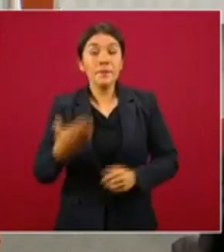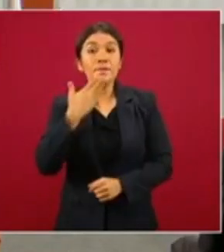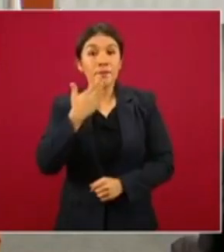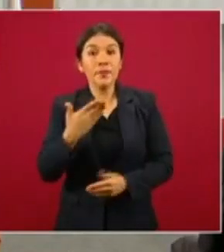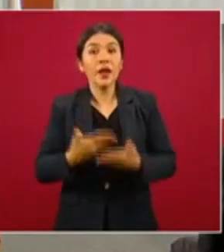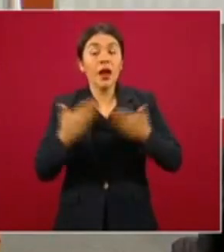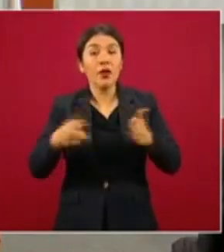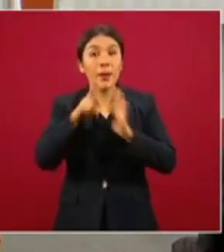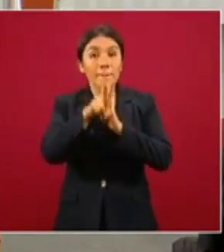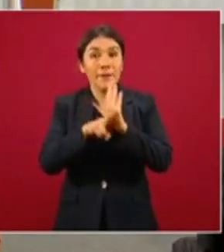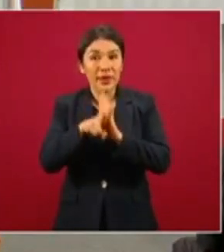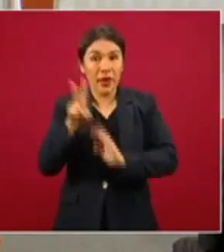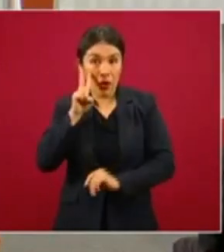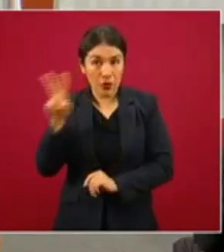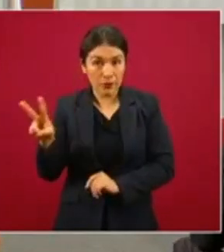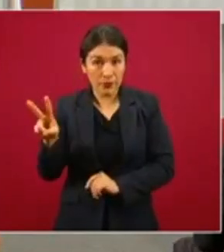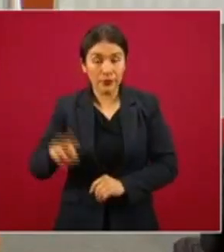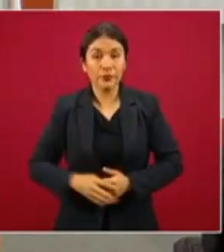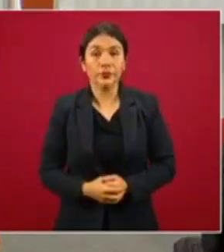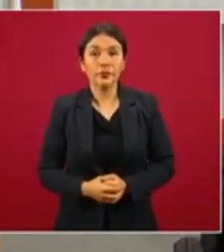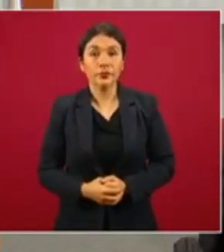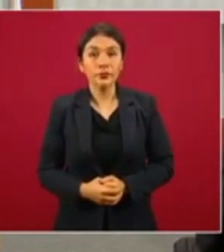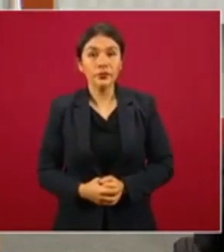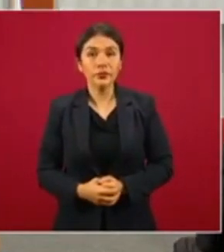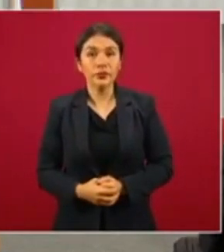Vamos con los videos.